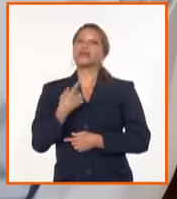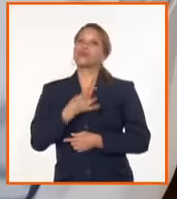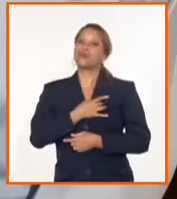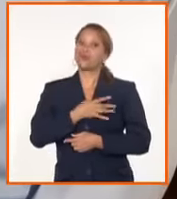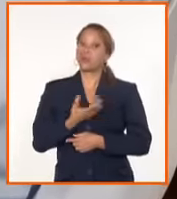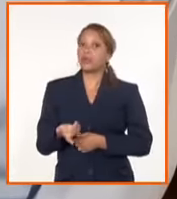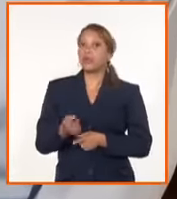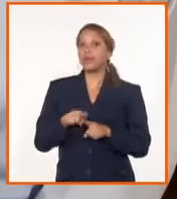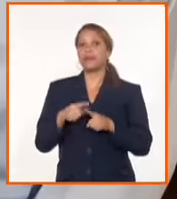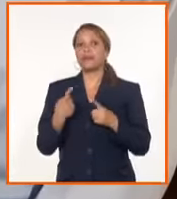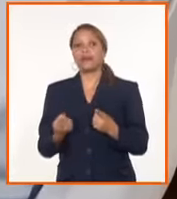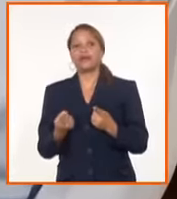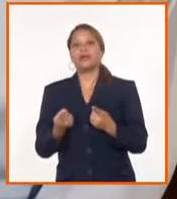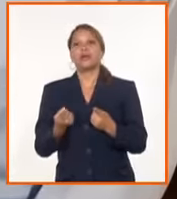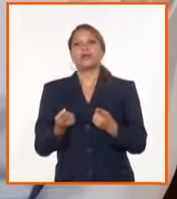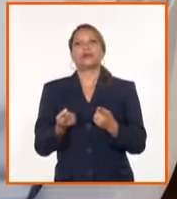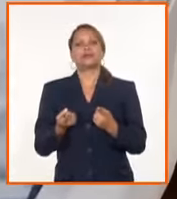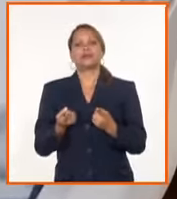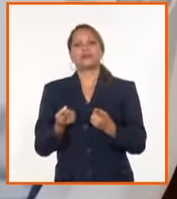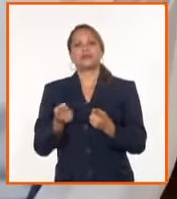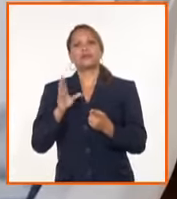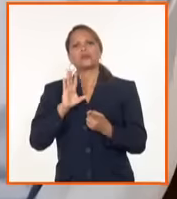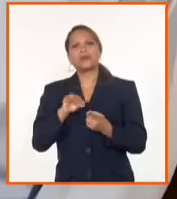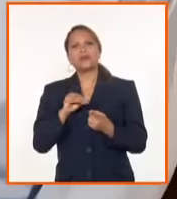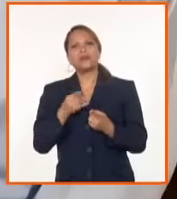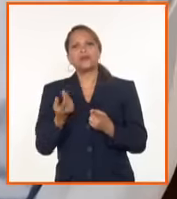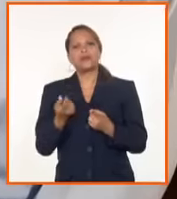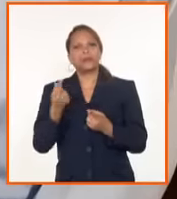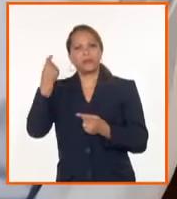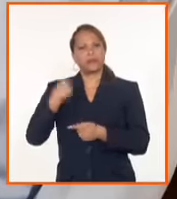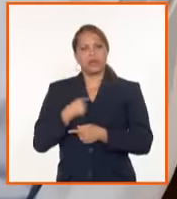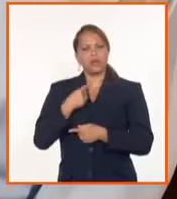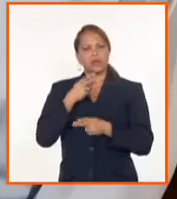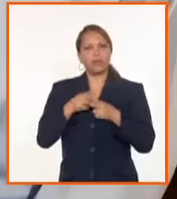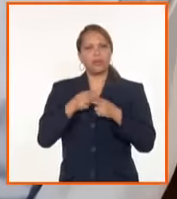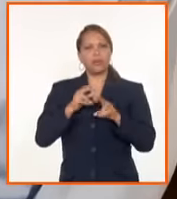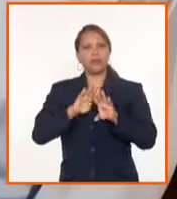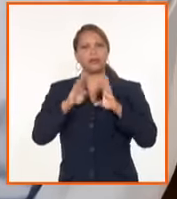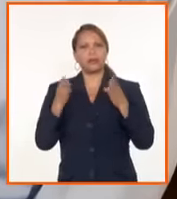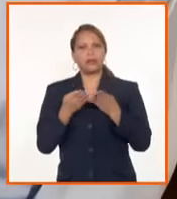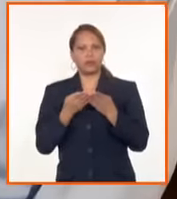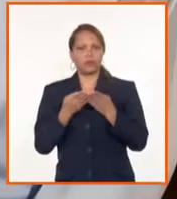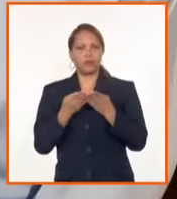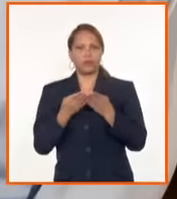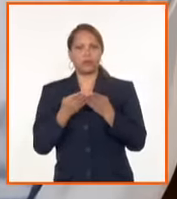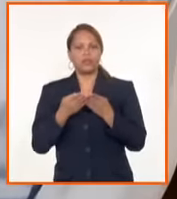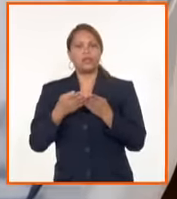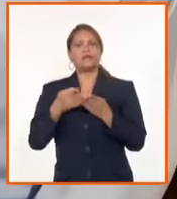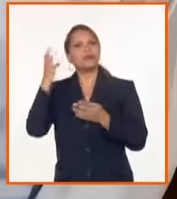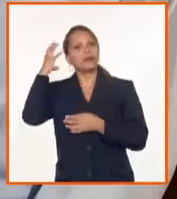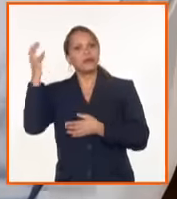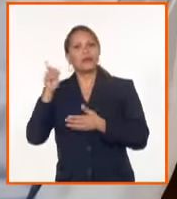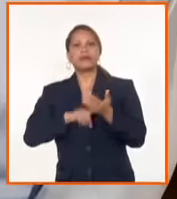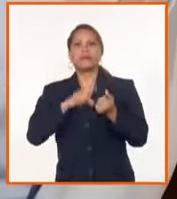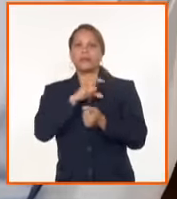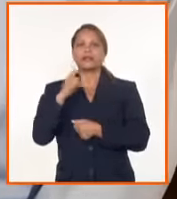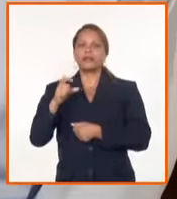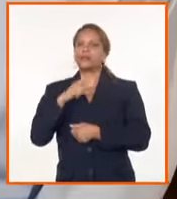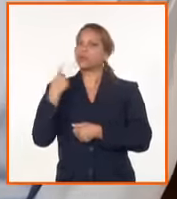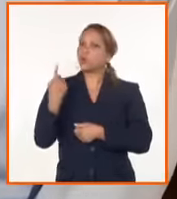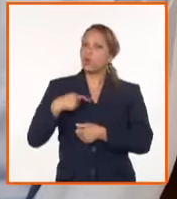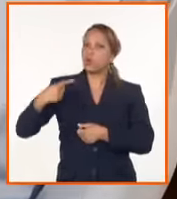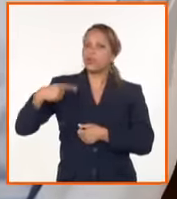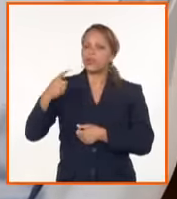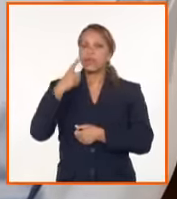uno está completamente, no estoy hablando a título personal, estoy hablando en nombre del gobierno del partido, cuando todos los días lo que estamos es atento a